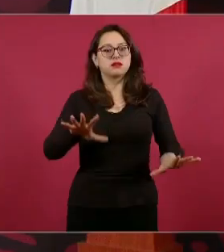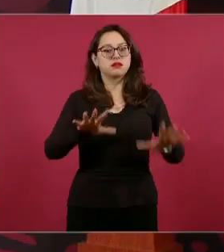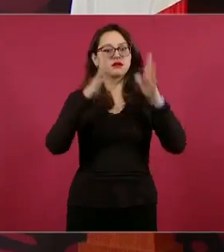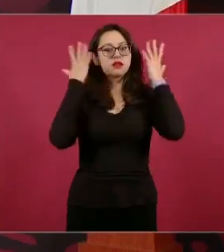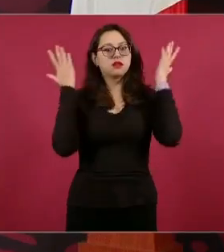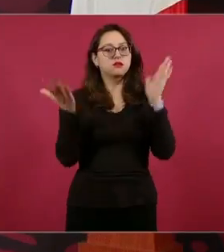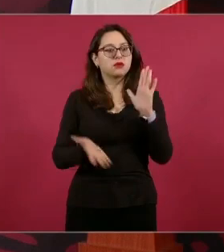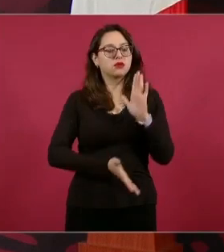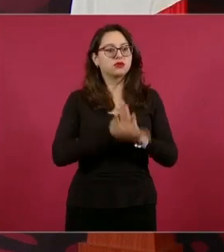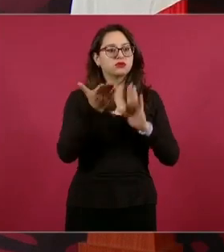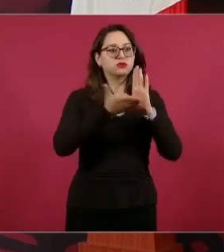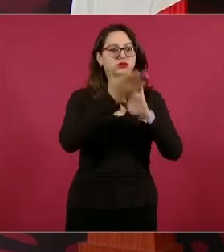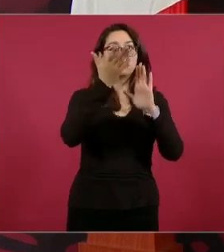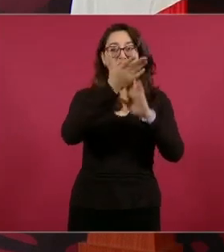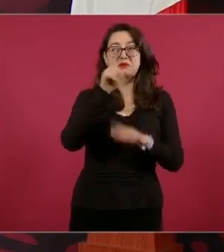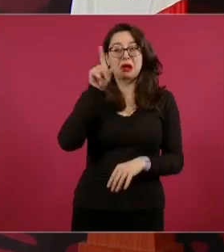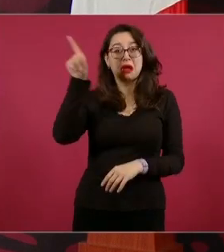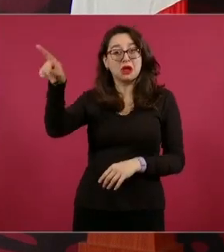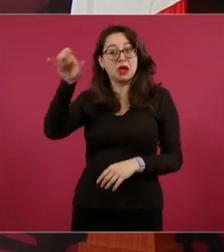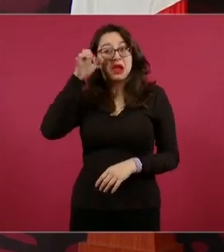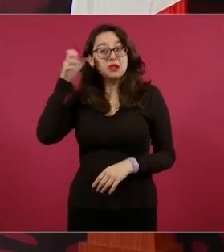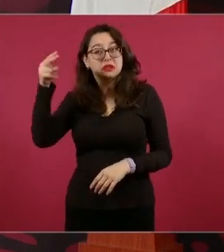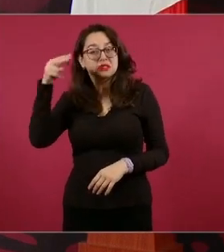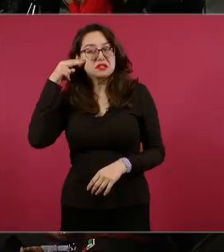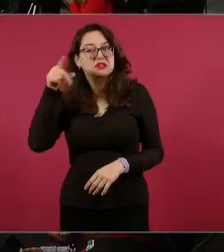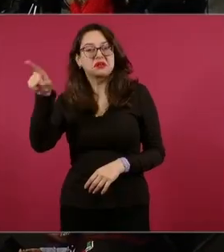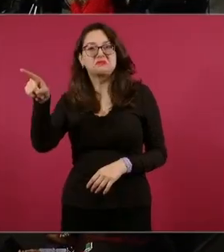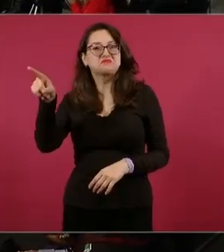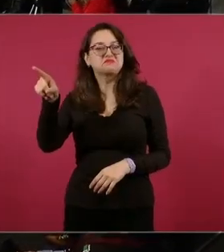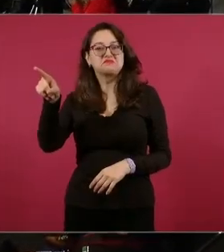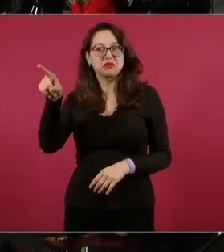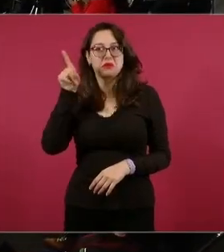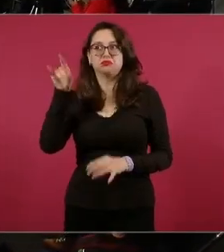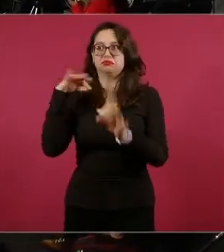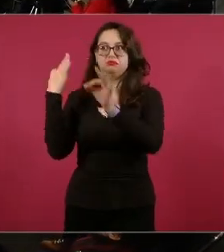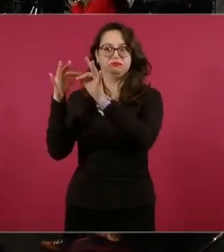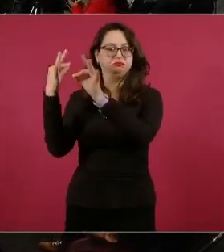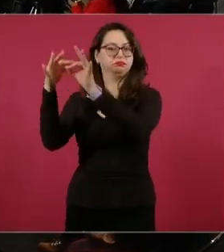pero no he terminado todavía, porque es muy buena tu pregunta.